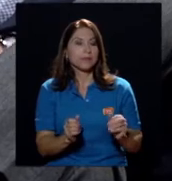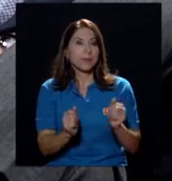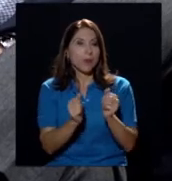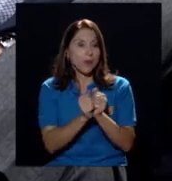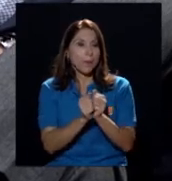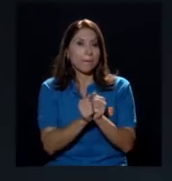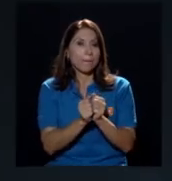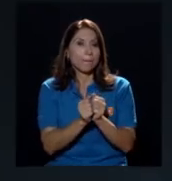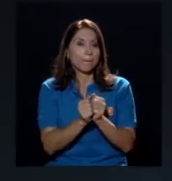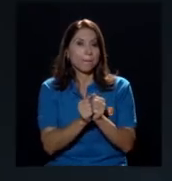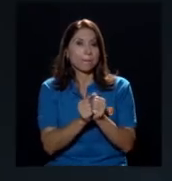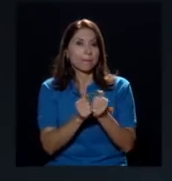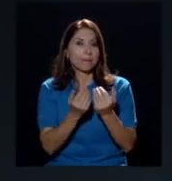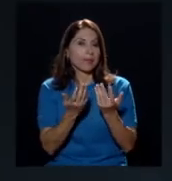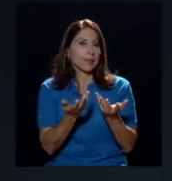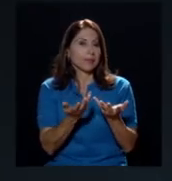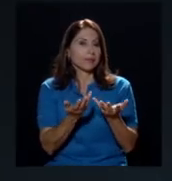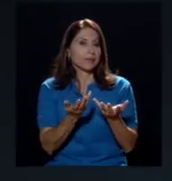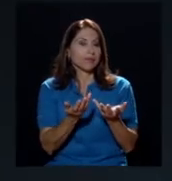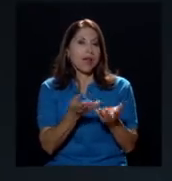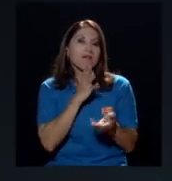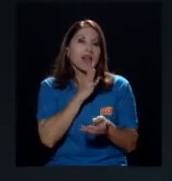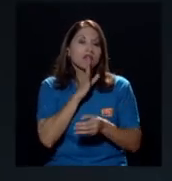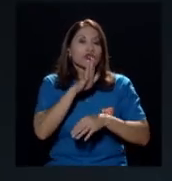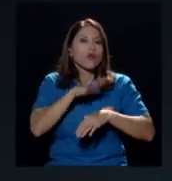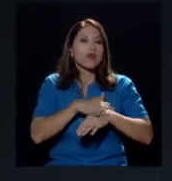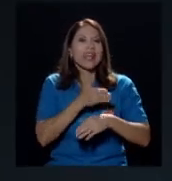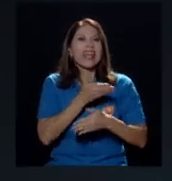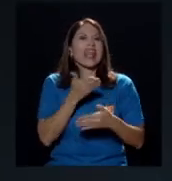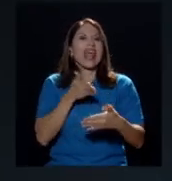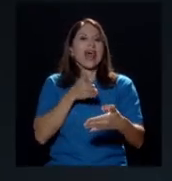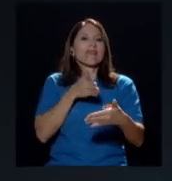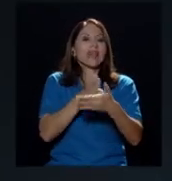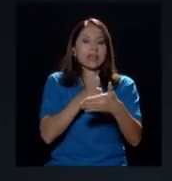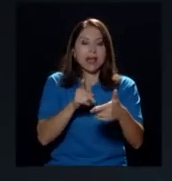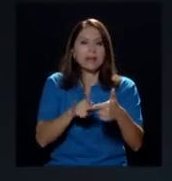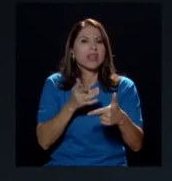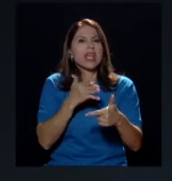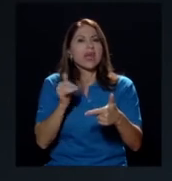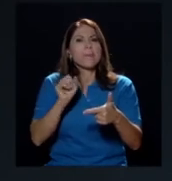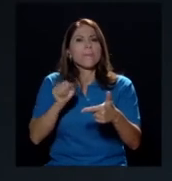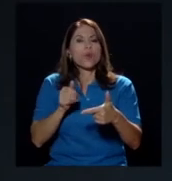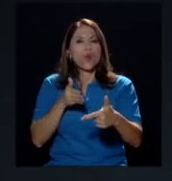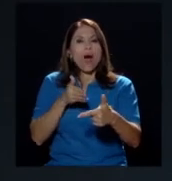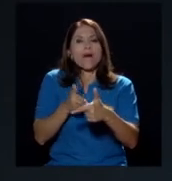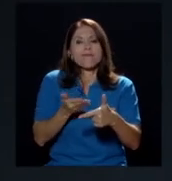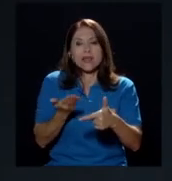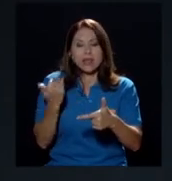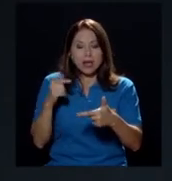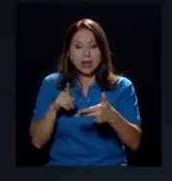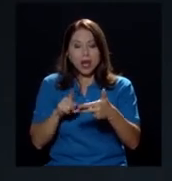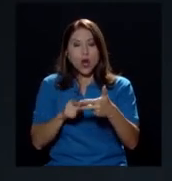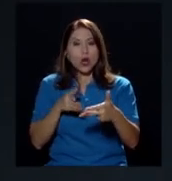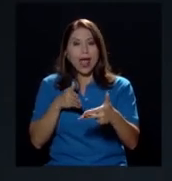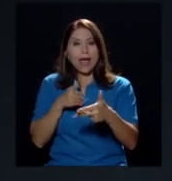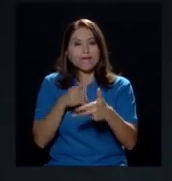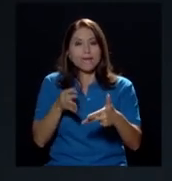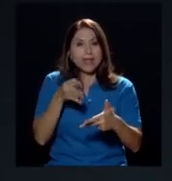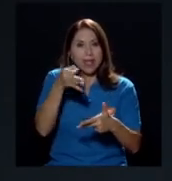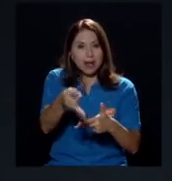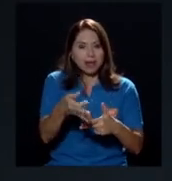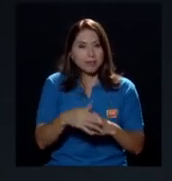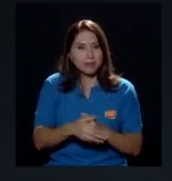de lo que afecta de lo que pudo afectar y de lo que afectará a eventos como es